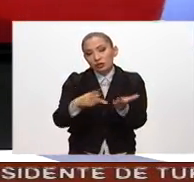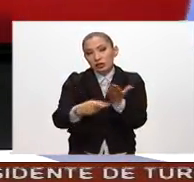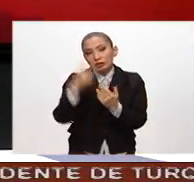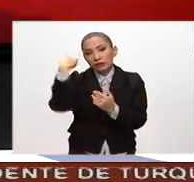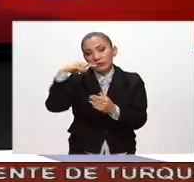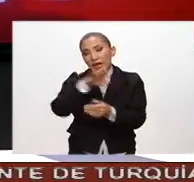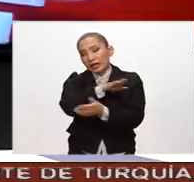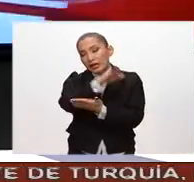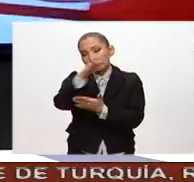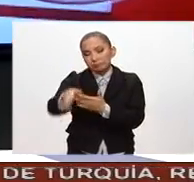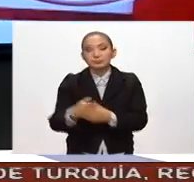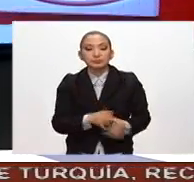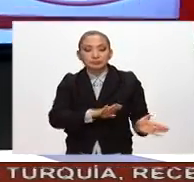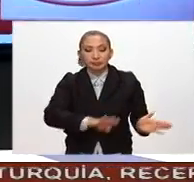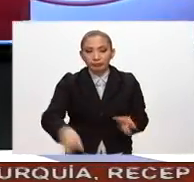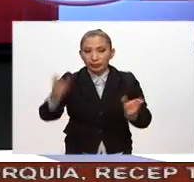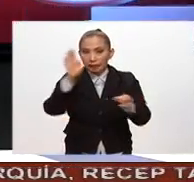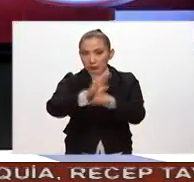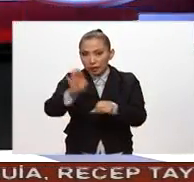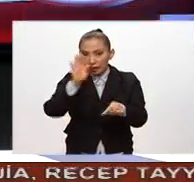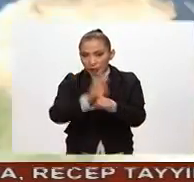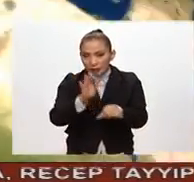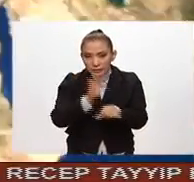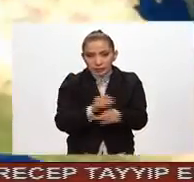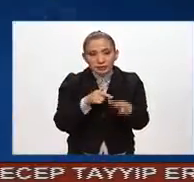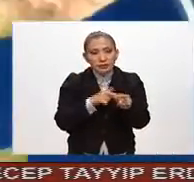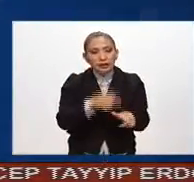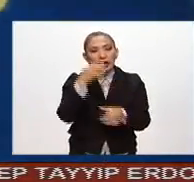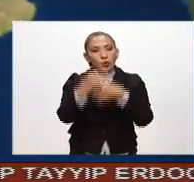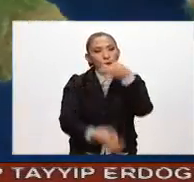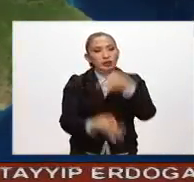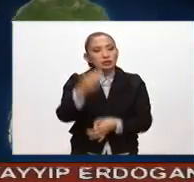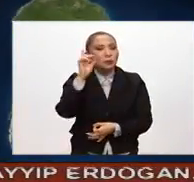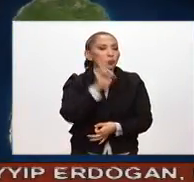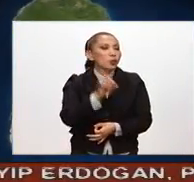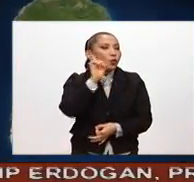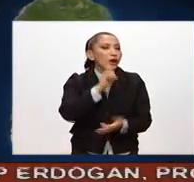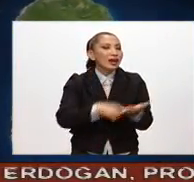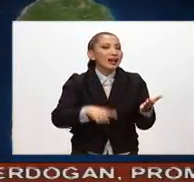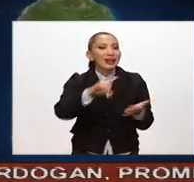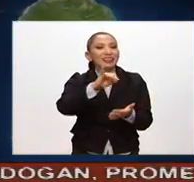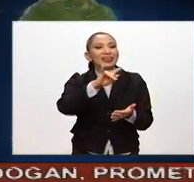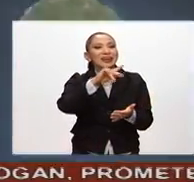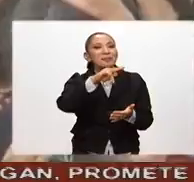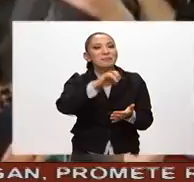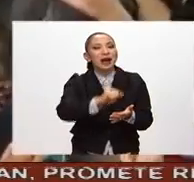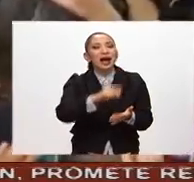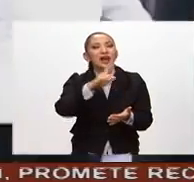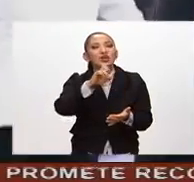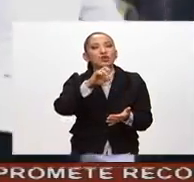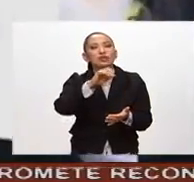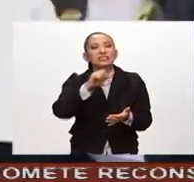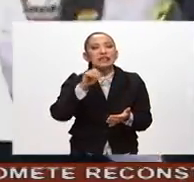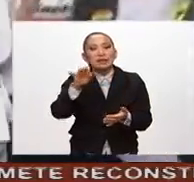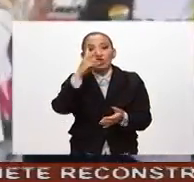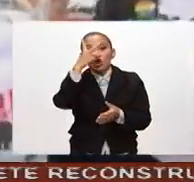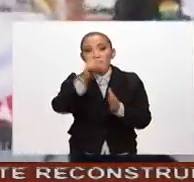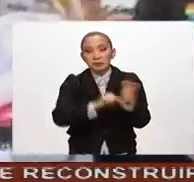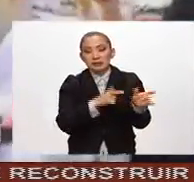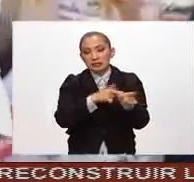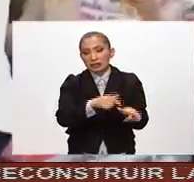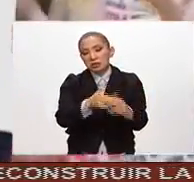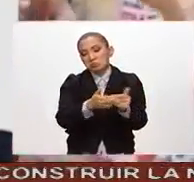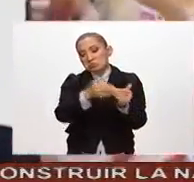proyectos vacacionales. En Brasil avanza el juicio contra la presidenta suspendida Dilma Rousseff. Este juicio que lleva ya varios meses y que continuará